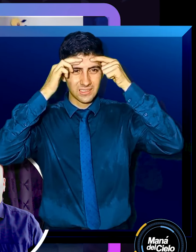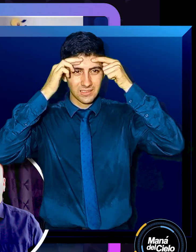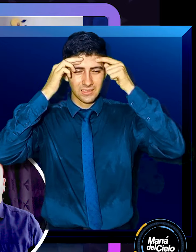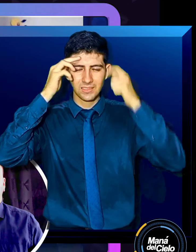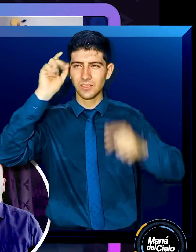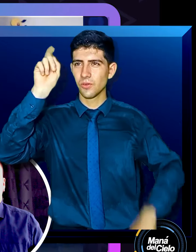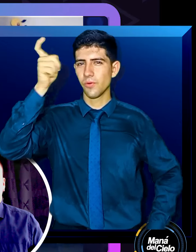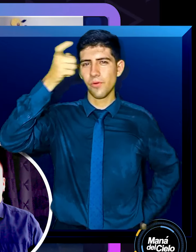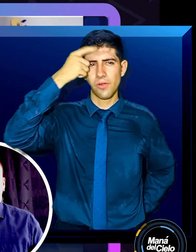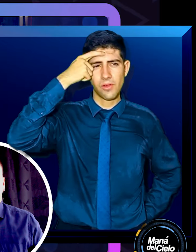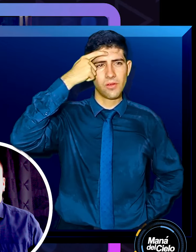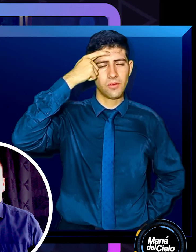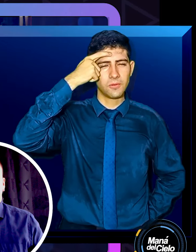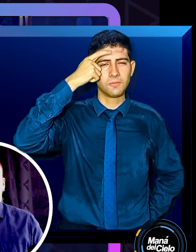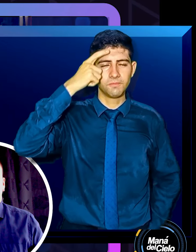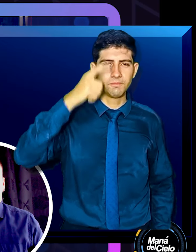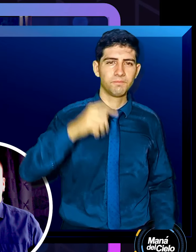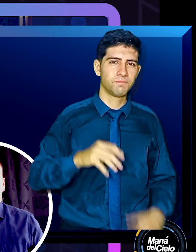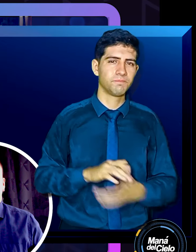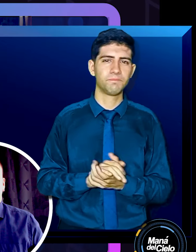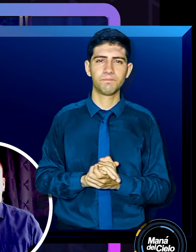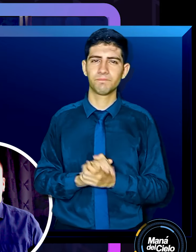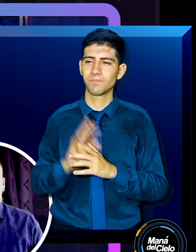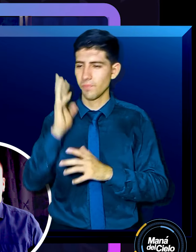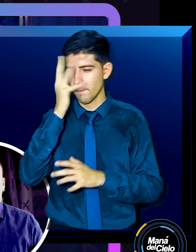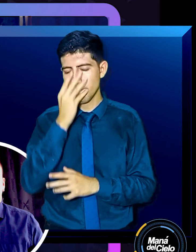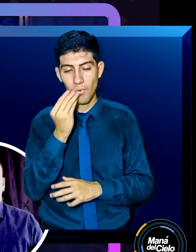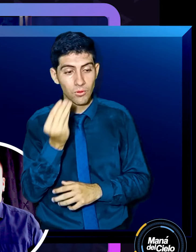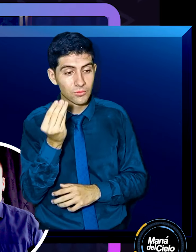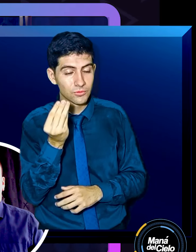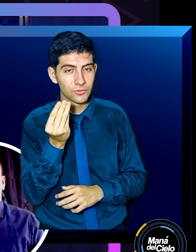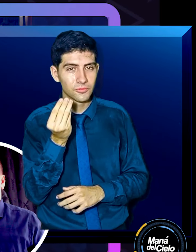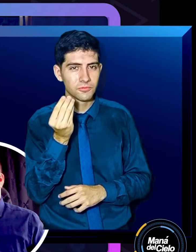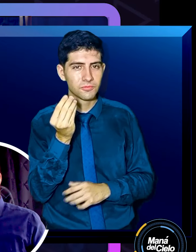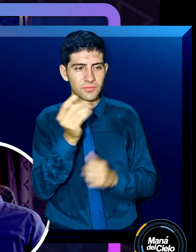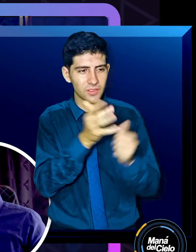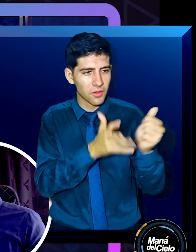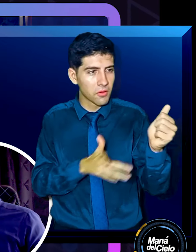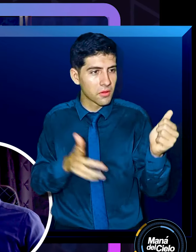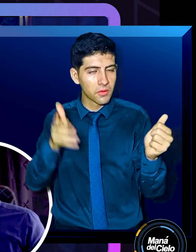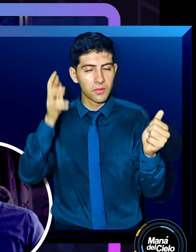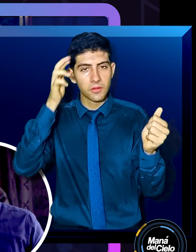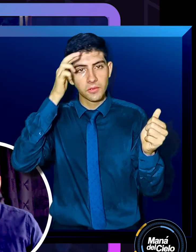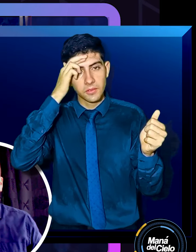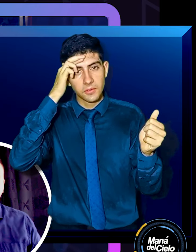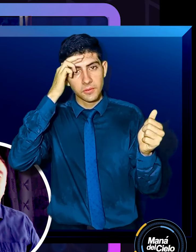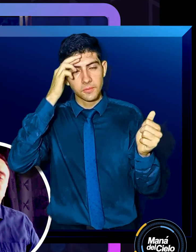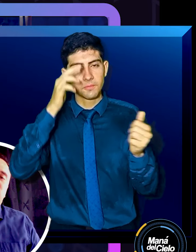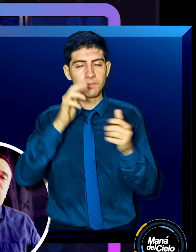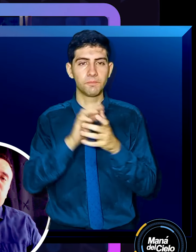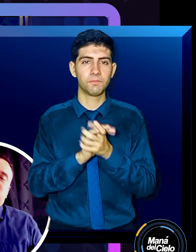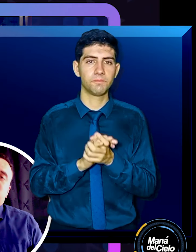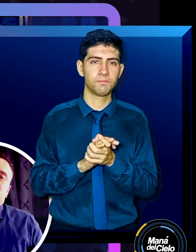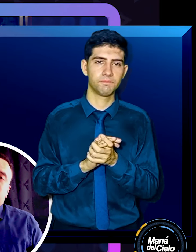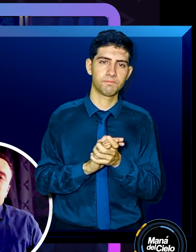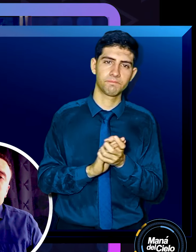Eso me parece lindo a mí. Un hombre que estaba en el perfil de Dios.